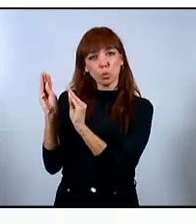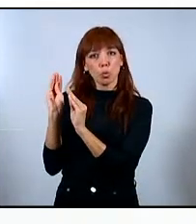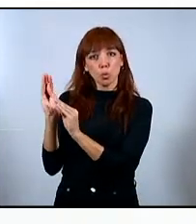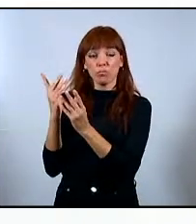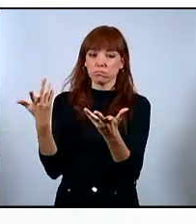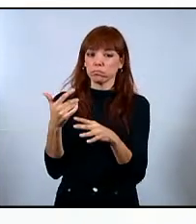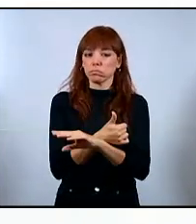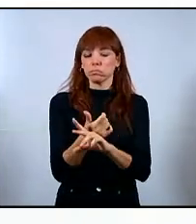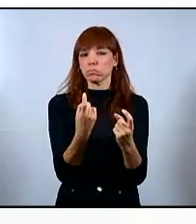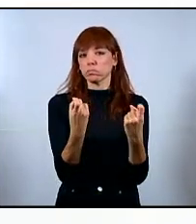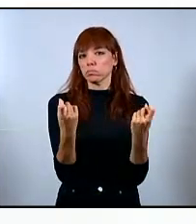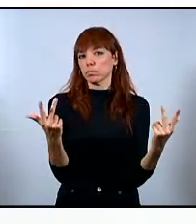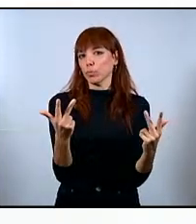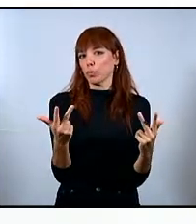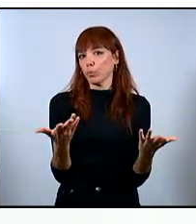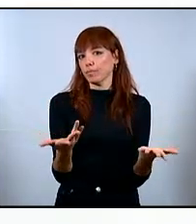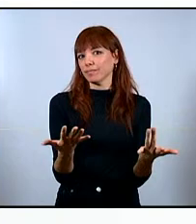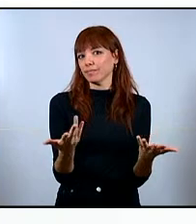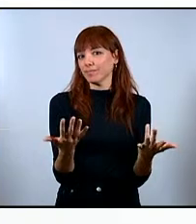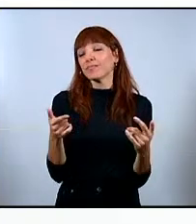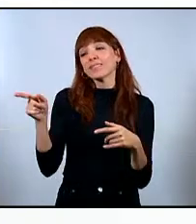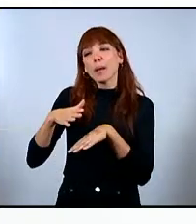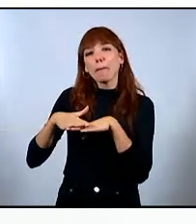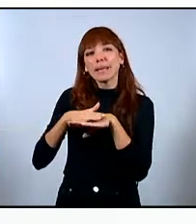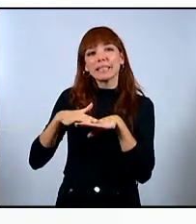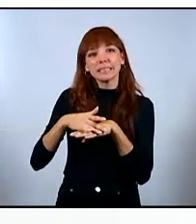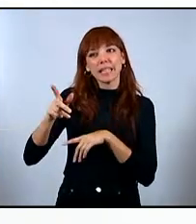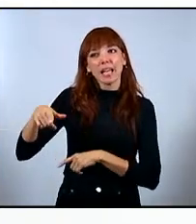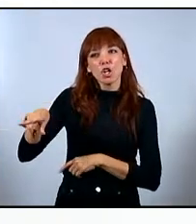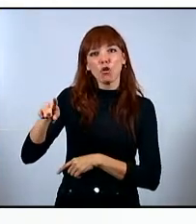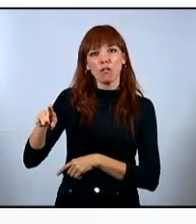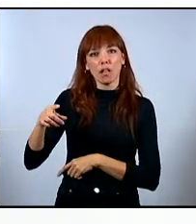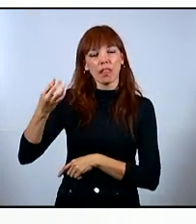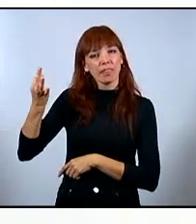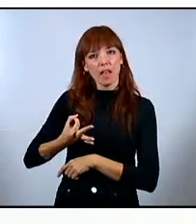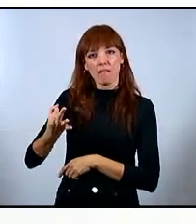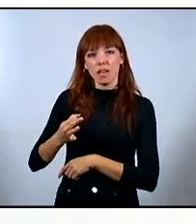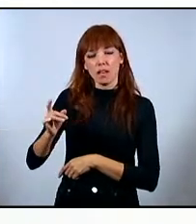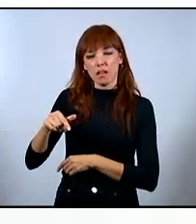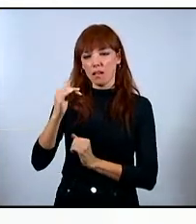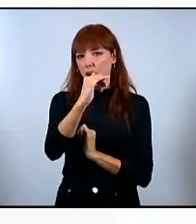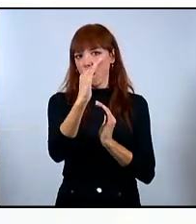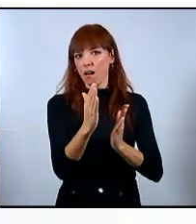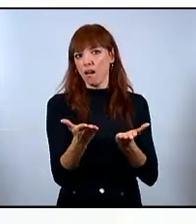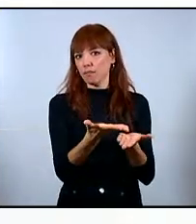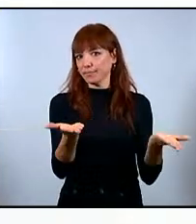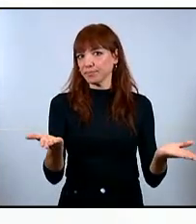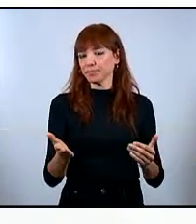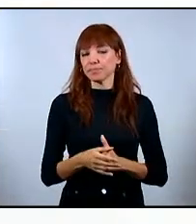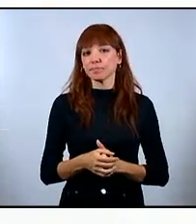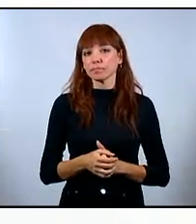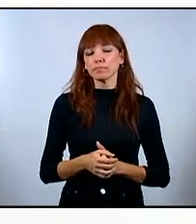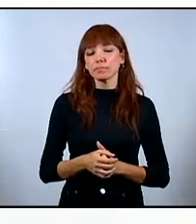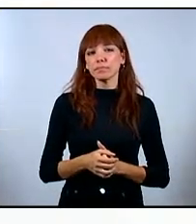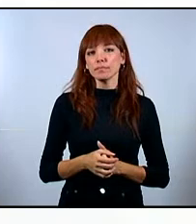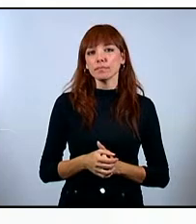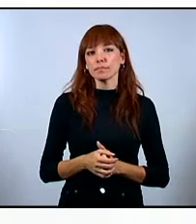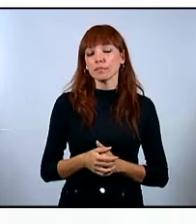tienen urgencias que el Ministerio, los ministerios y el Gobierno tiene que atender. Por tanto, yo lo